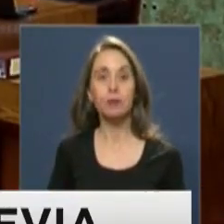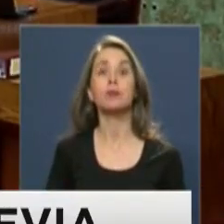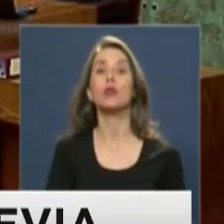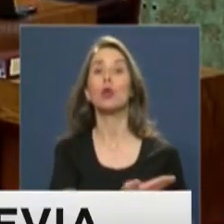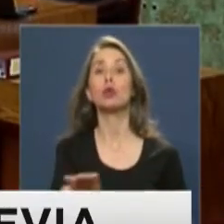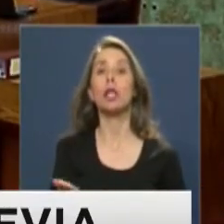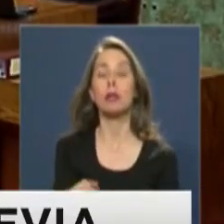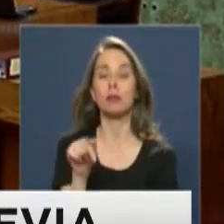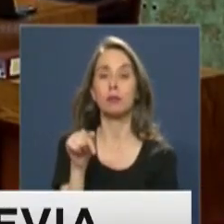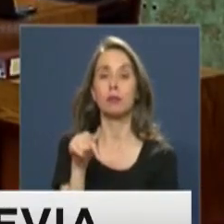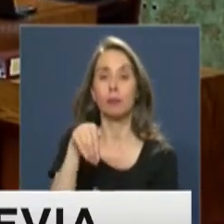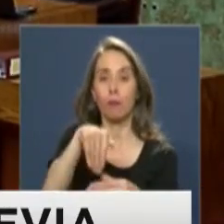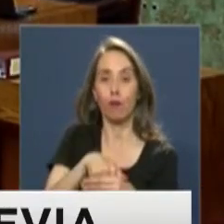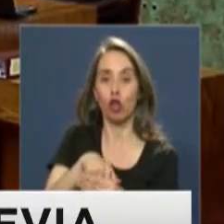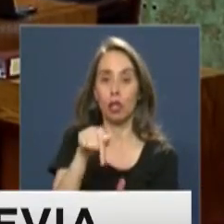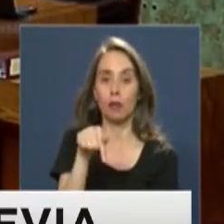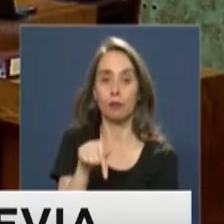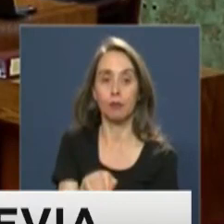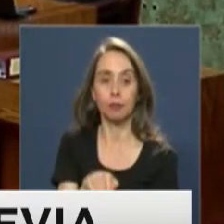En votación.